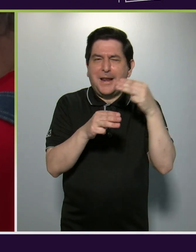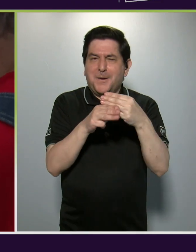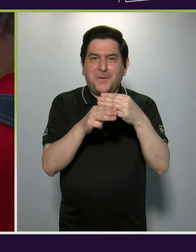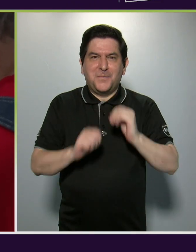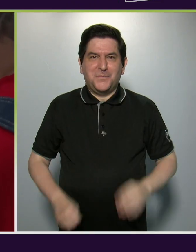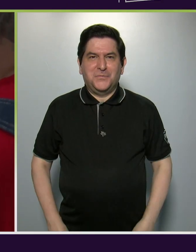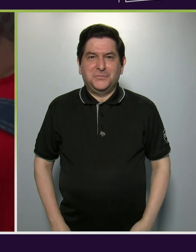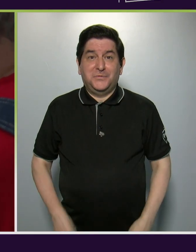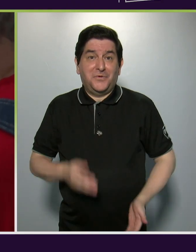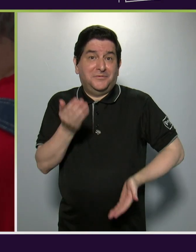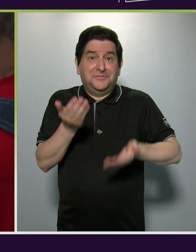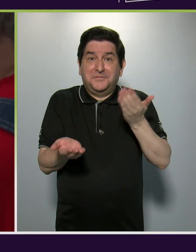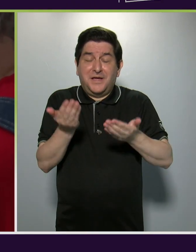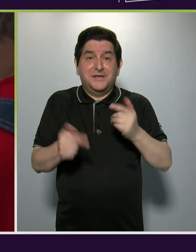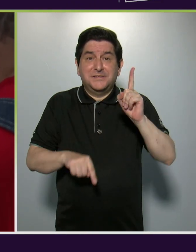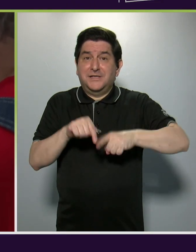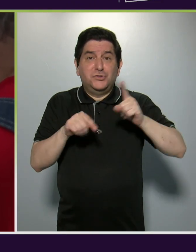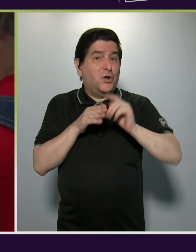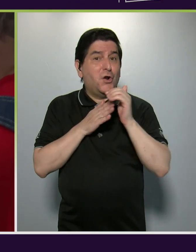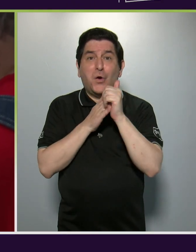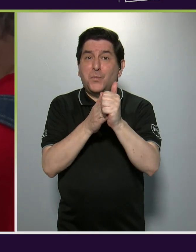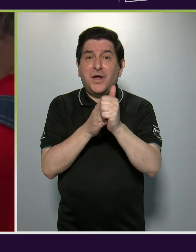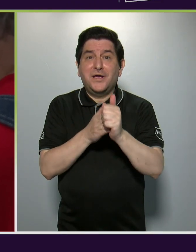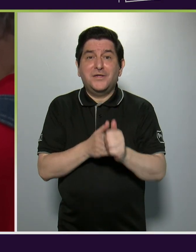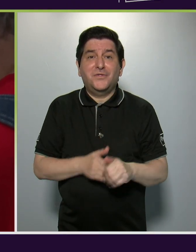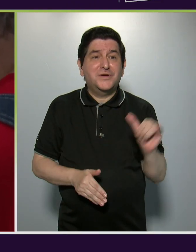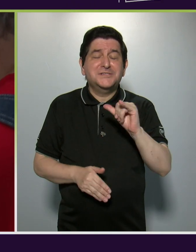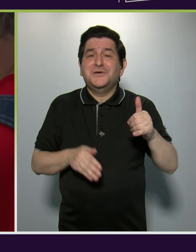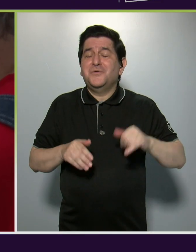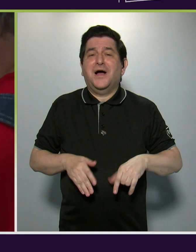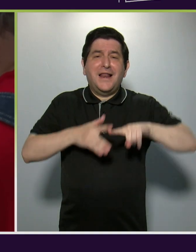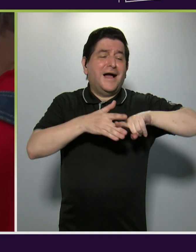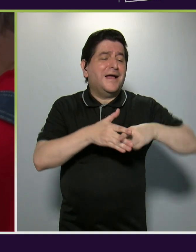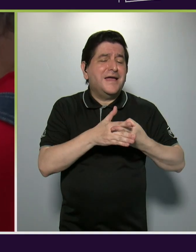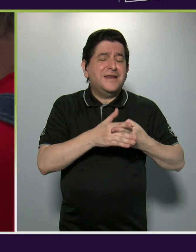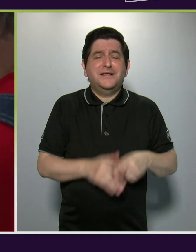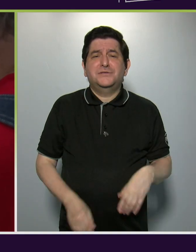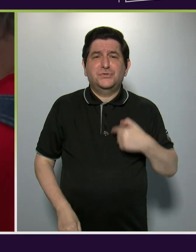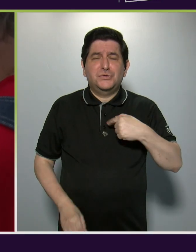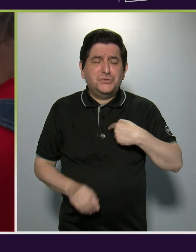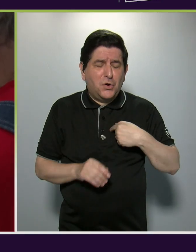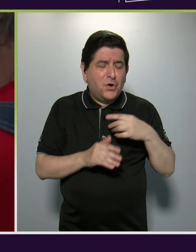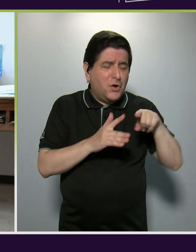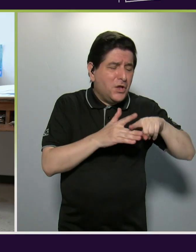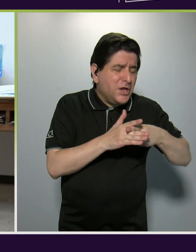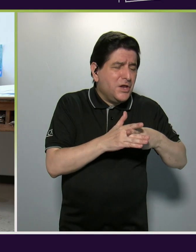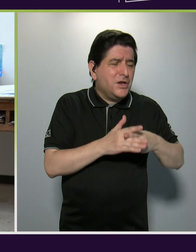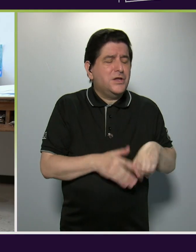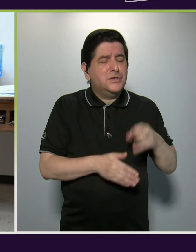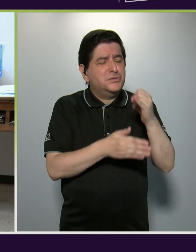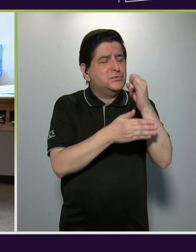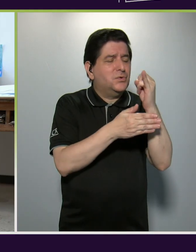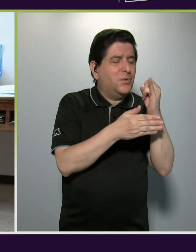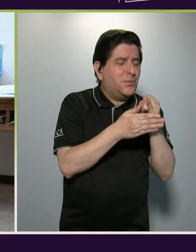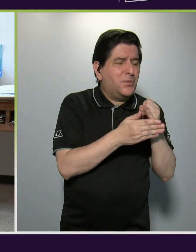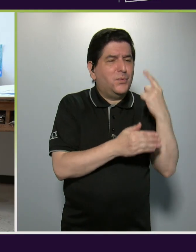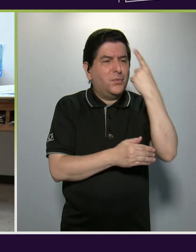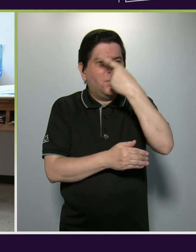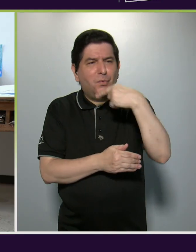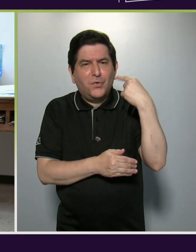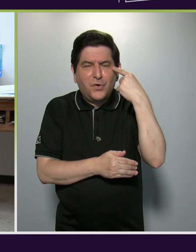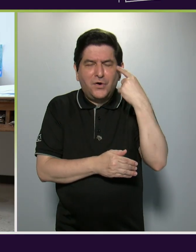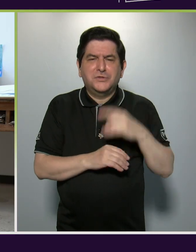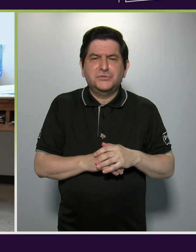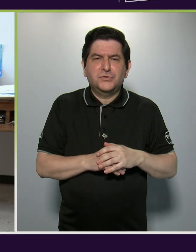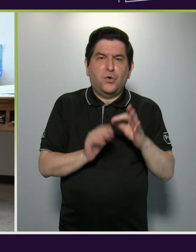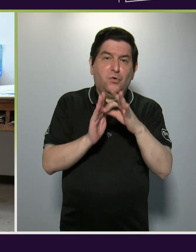que ni siquiera lo puedo dirigir, me nace, empiezo a hacer una bolita, un ovalito, casi siempre son caras, de pronto hago frutas,